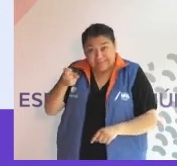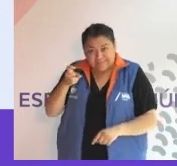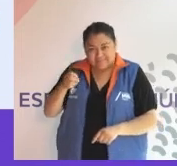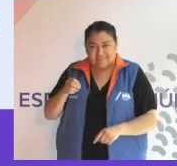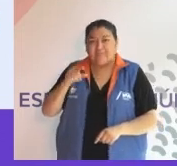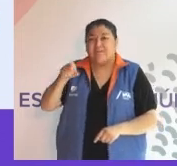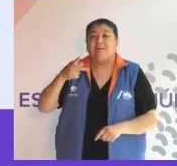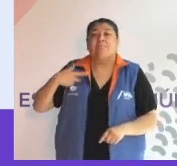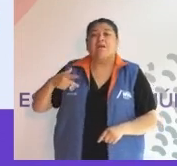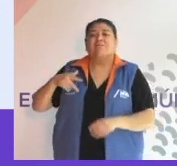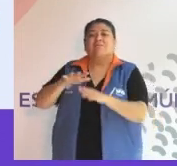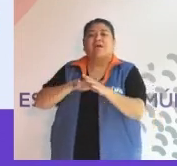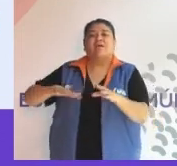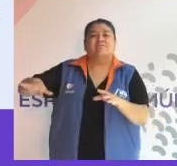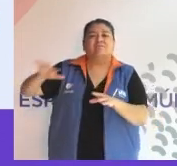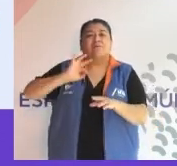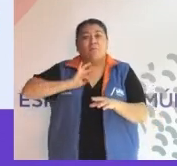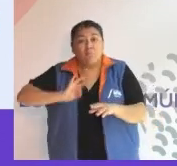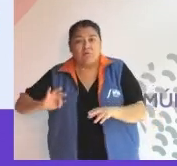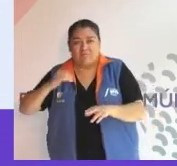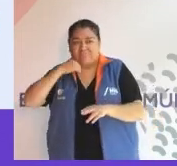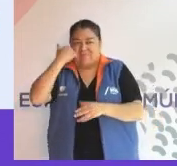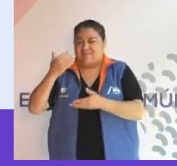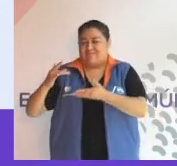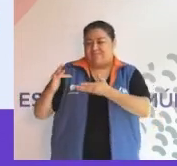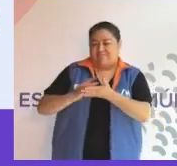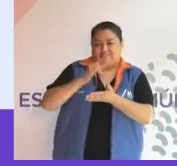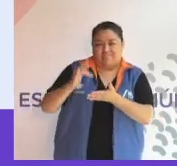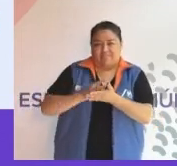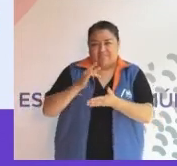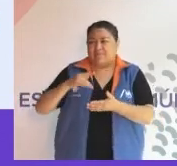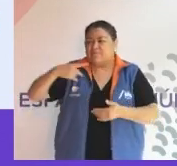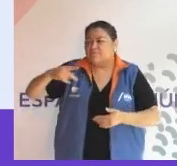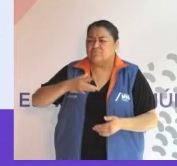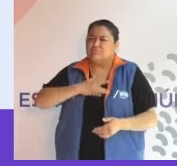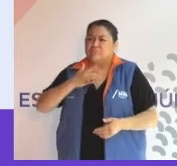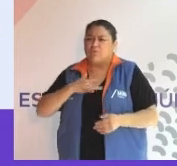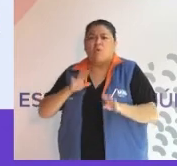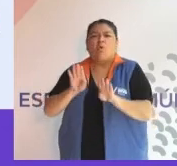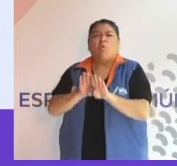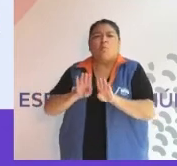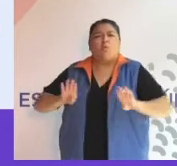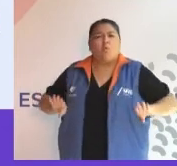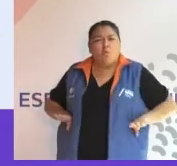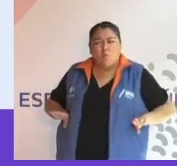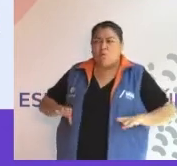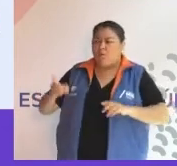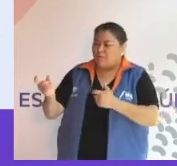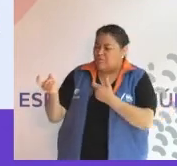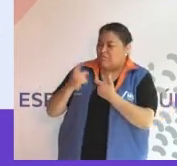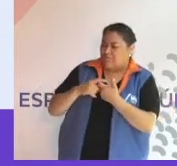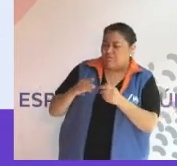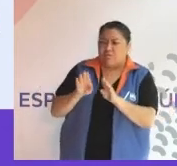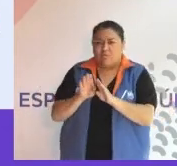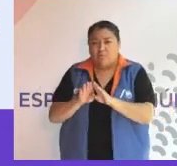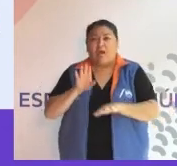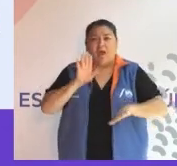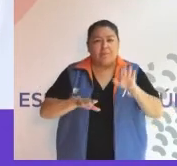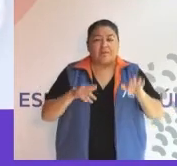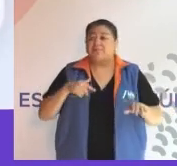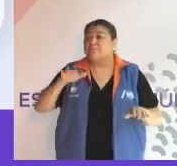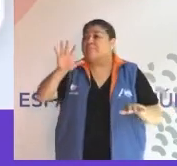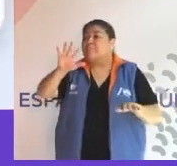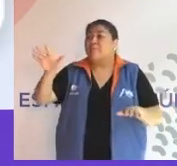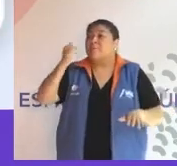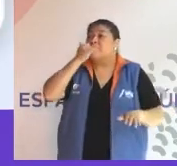encontrar esa forma en la que ellos quieren participar. Escuchar cómo quieren participar, porque normalmente lo que hacemos es,